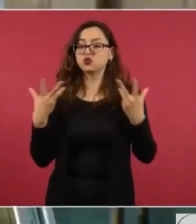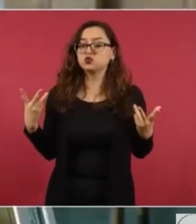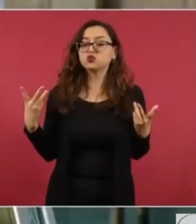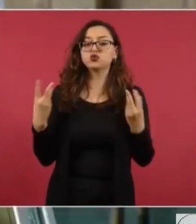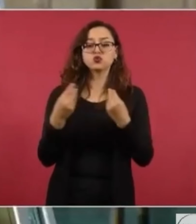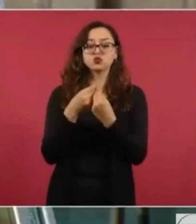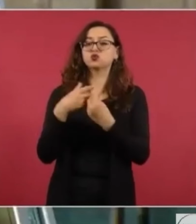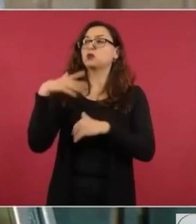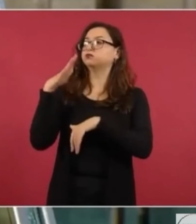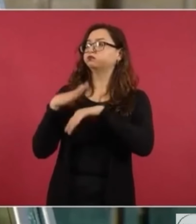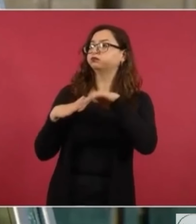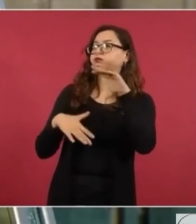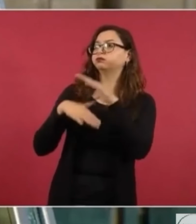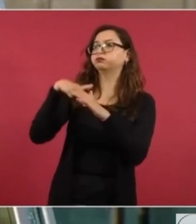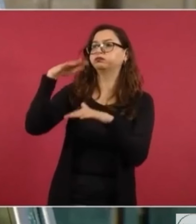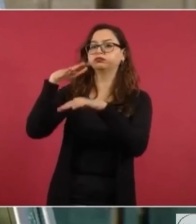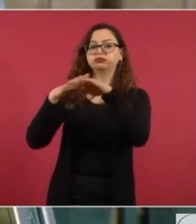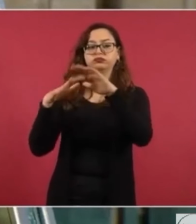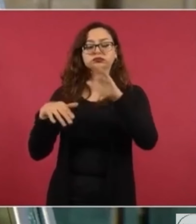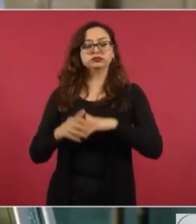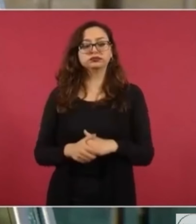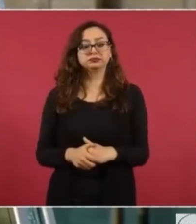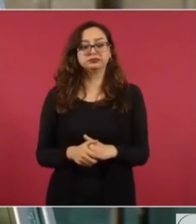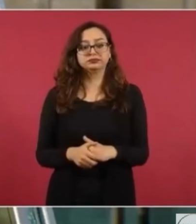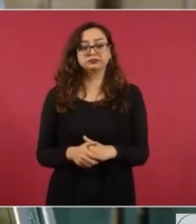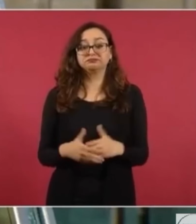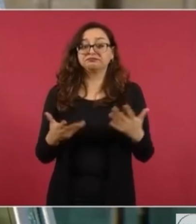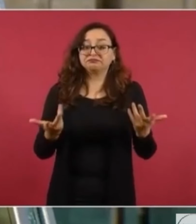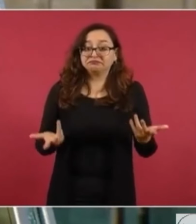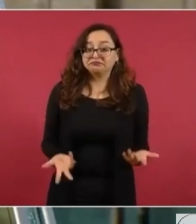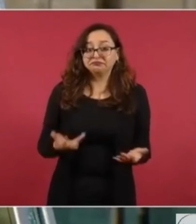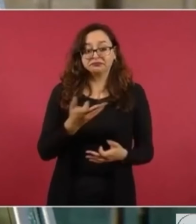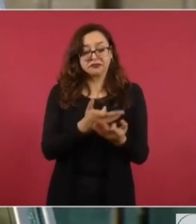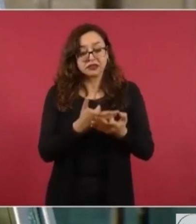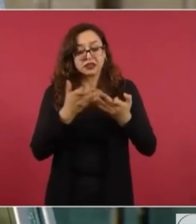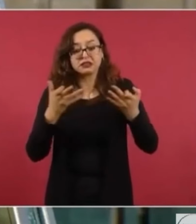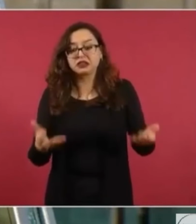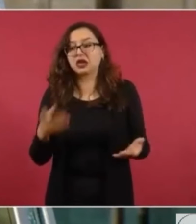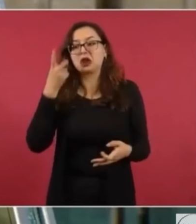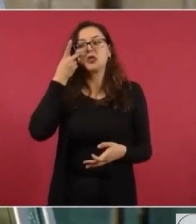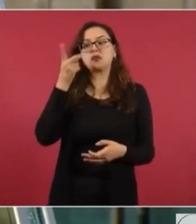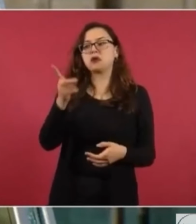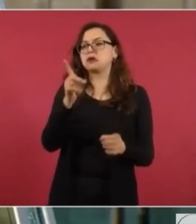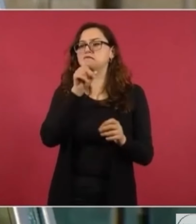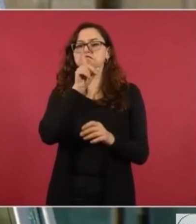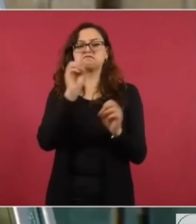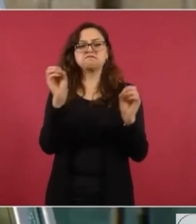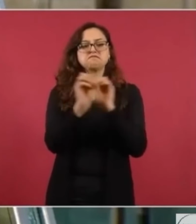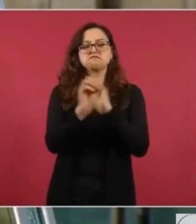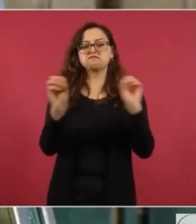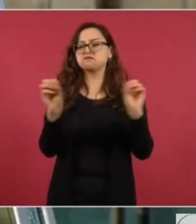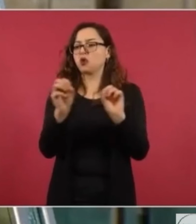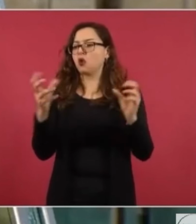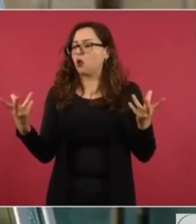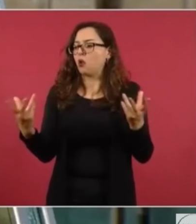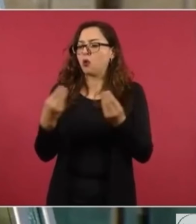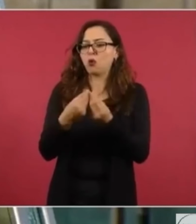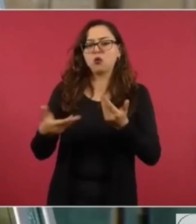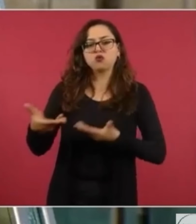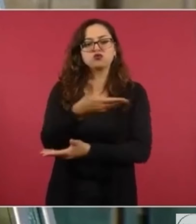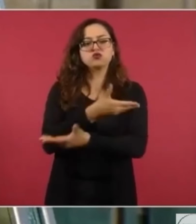comunidad. O sea, propiedad común de la tierra, trabajo en comunidad y autonomía. No había